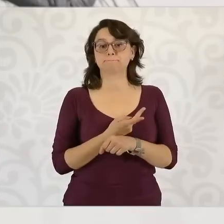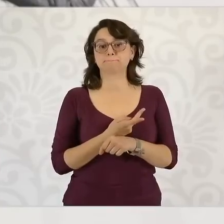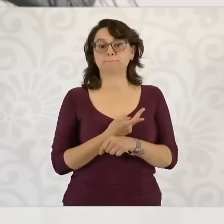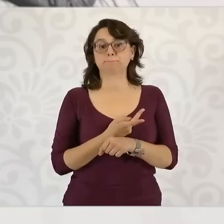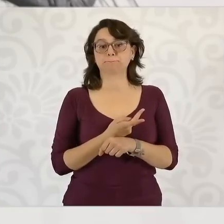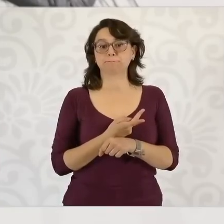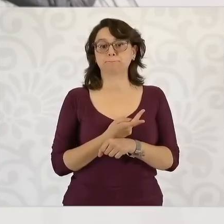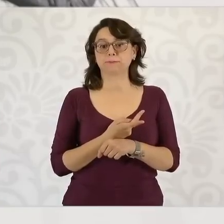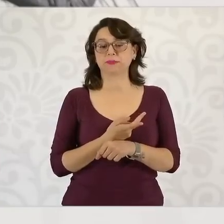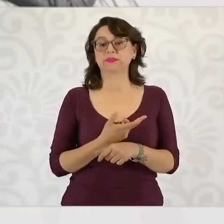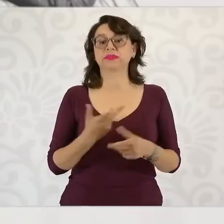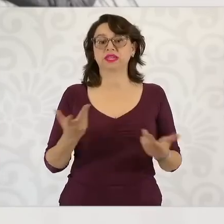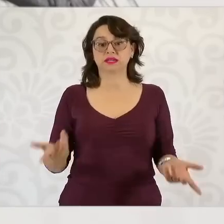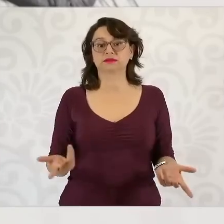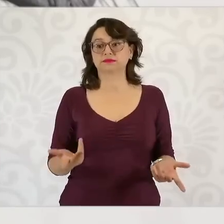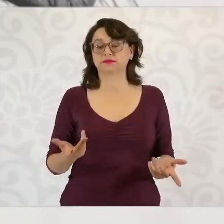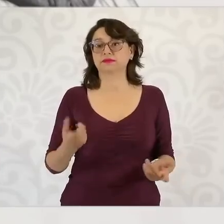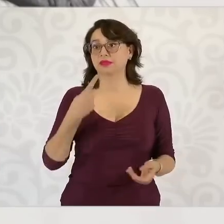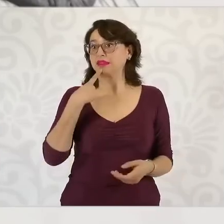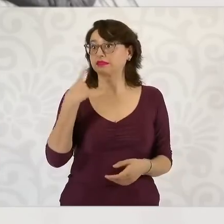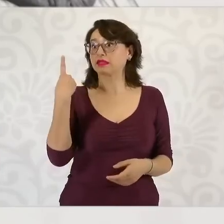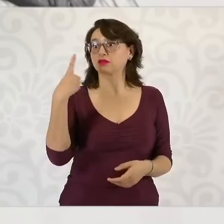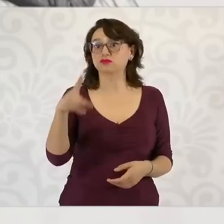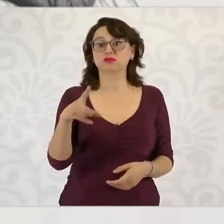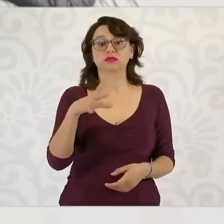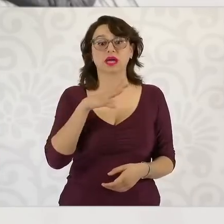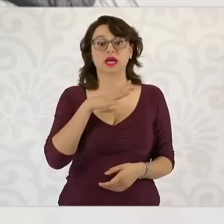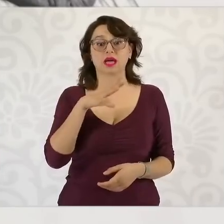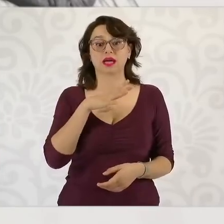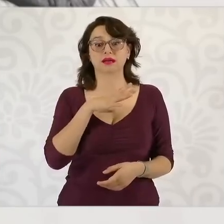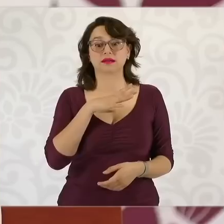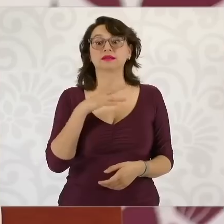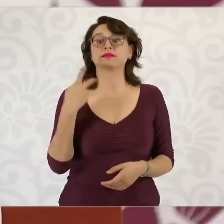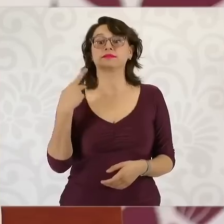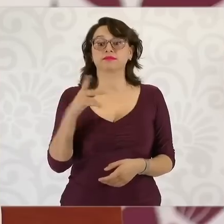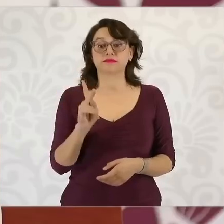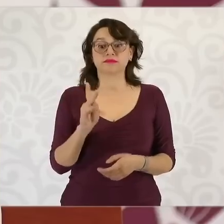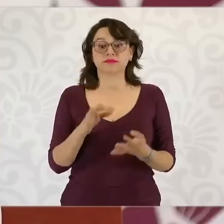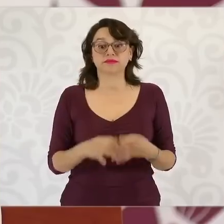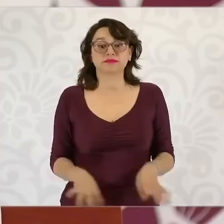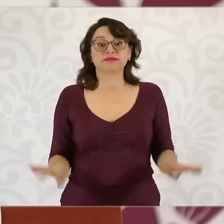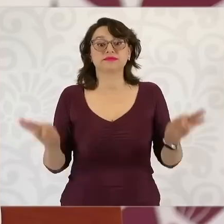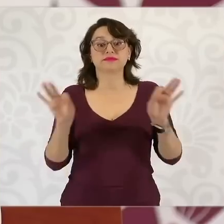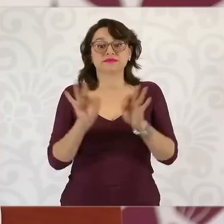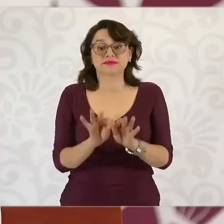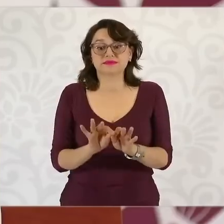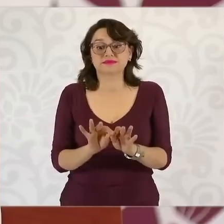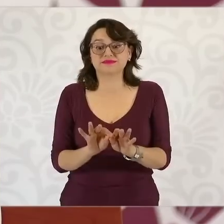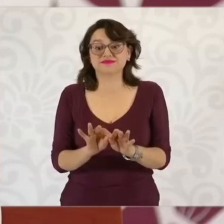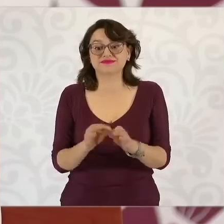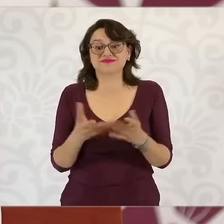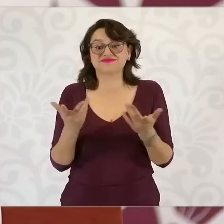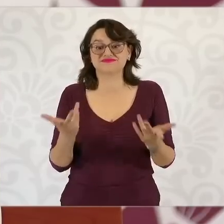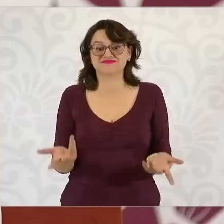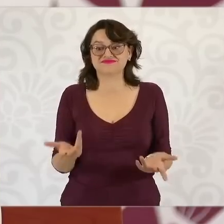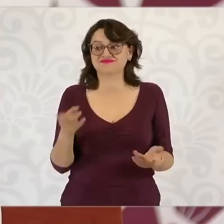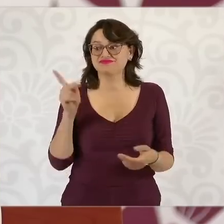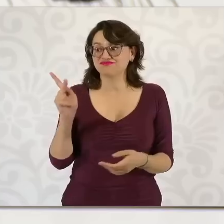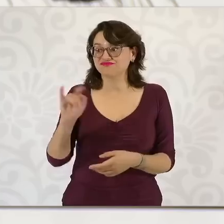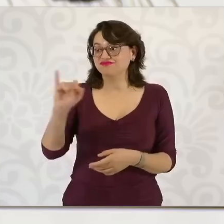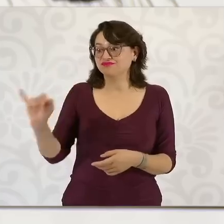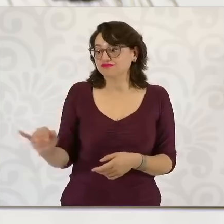se presenta. Pero lo que es importante es de dónde vino la reforma al